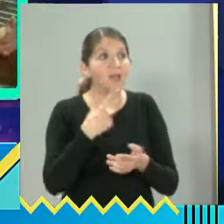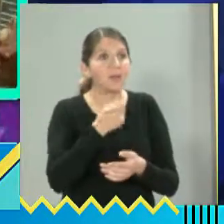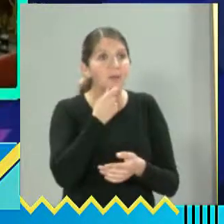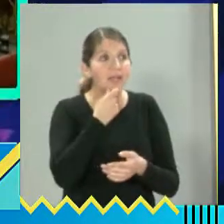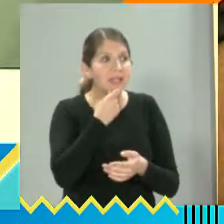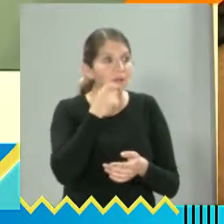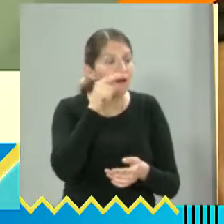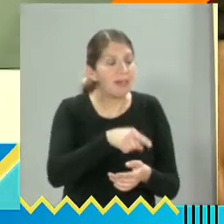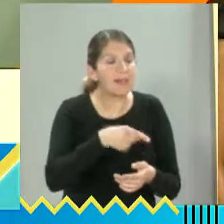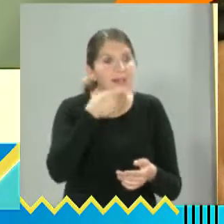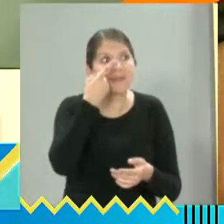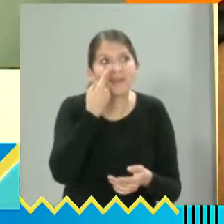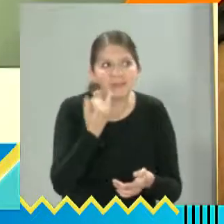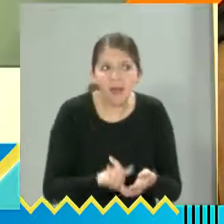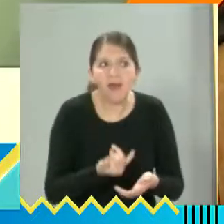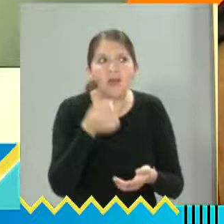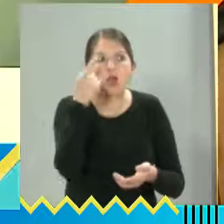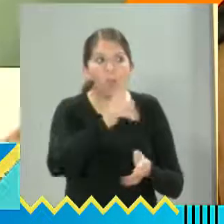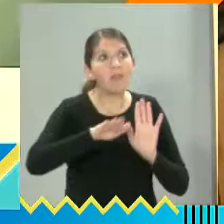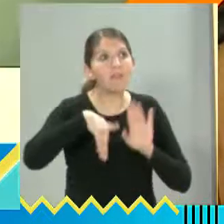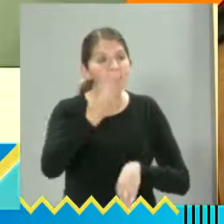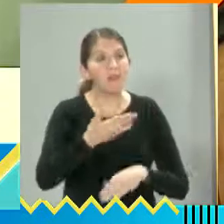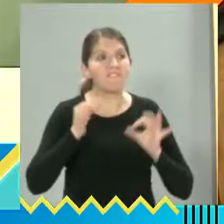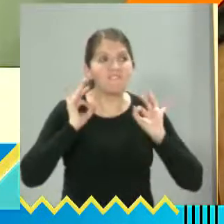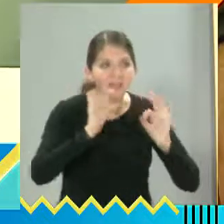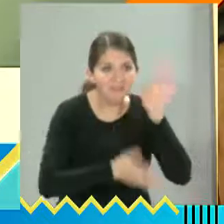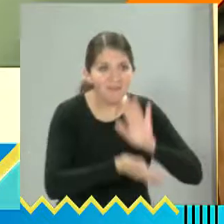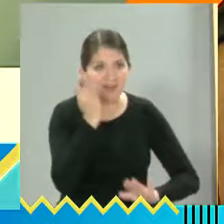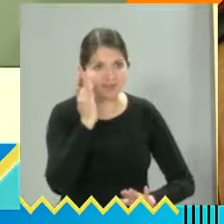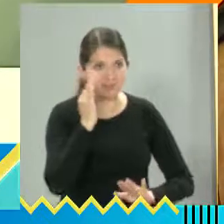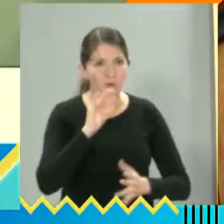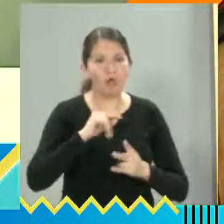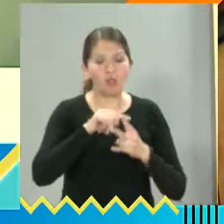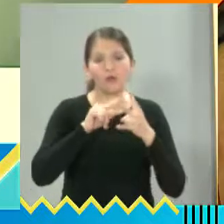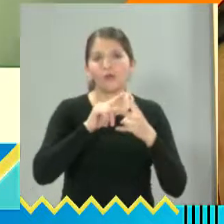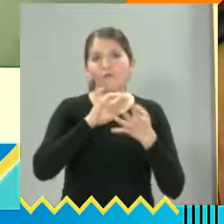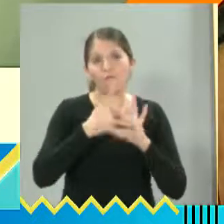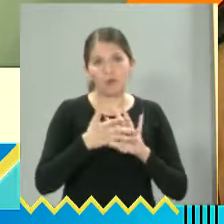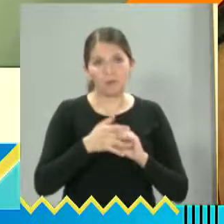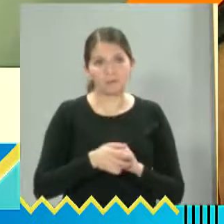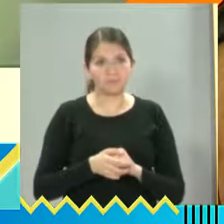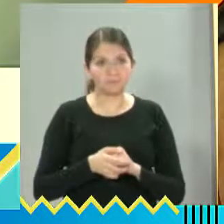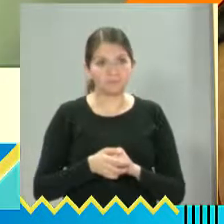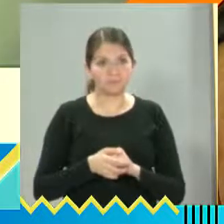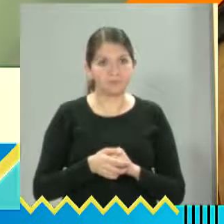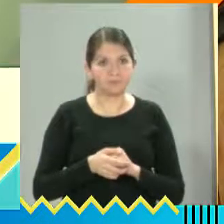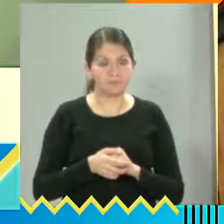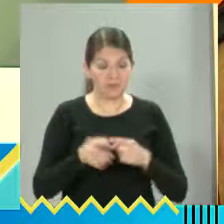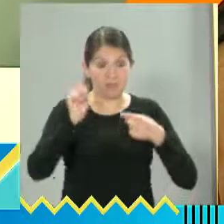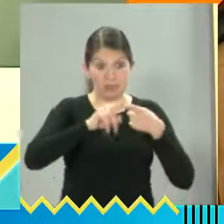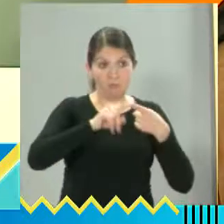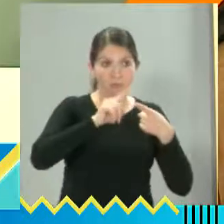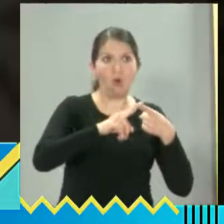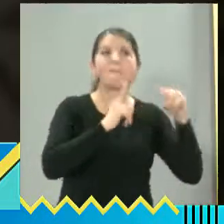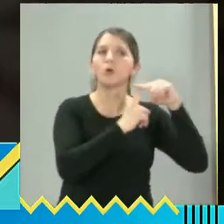irse de vacaciones, incentivarlo a que sea un ahorro para él para irse de vacaciones. Y por otro lado, podés enmarcarlo de forma